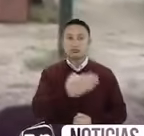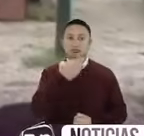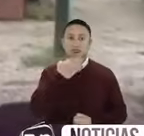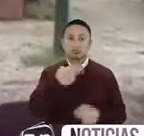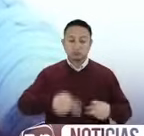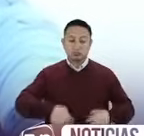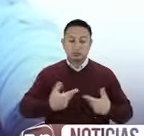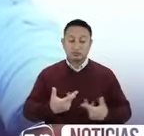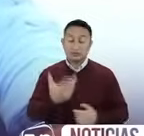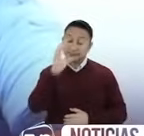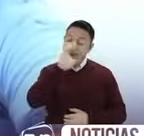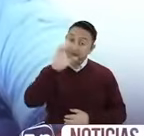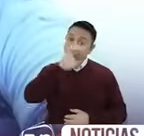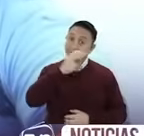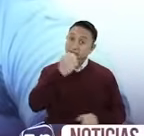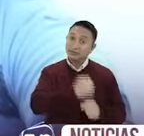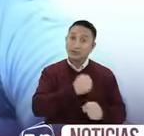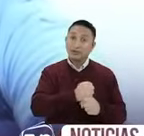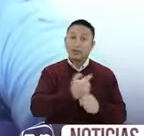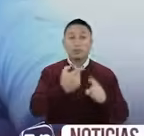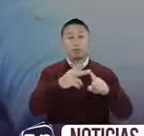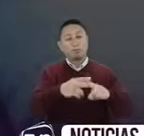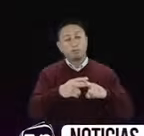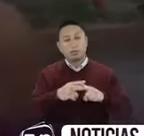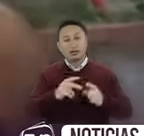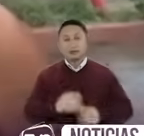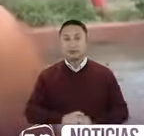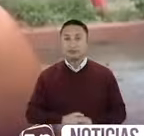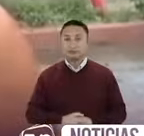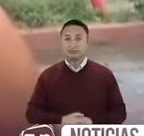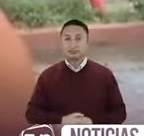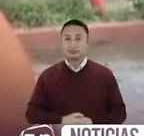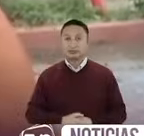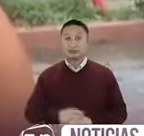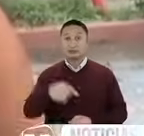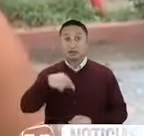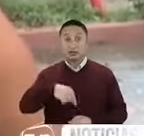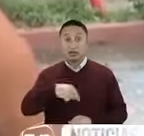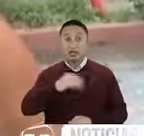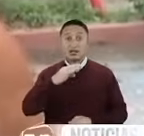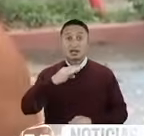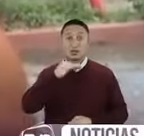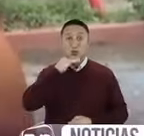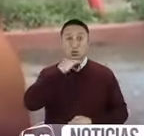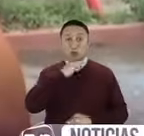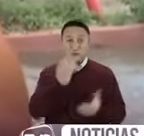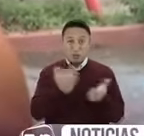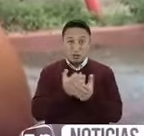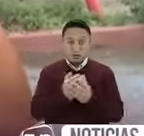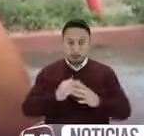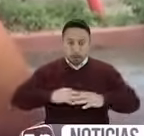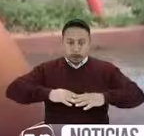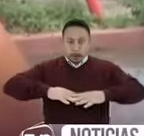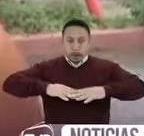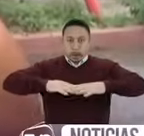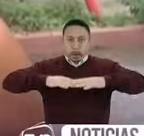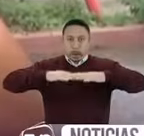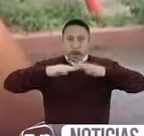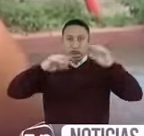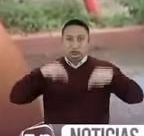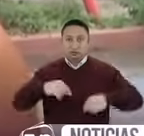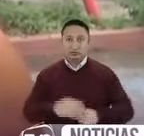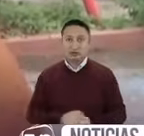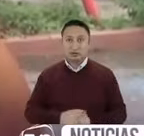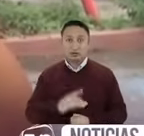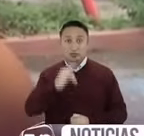buscándola, fiando, comprándola. Así. Horroroso, sube la basura cualquier cantidad a la calle. Y eso no es dable para los niños que